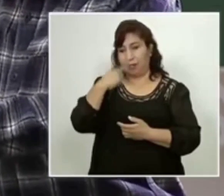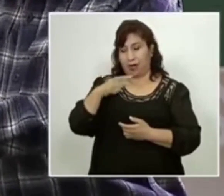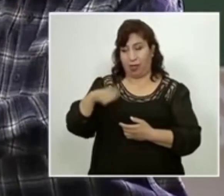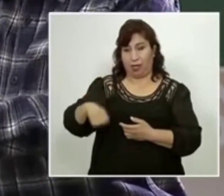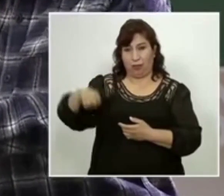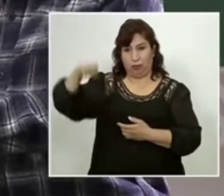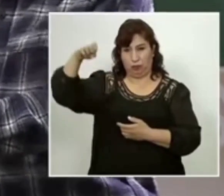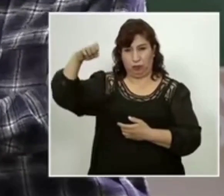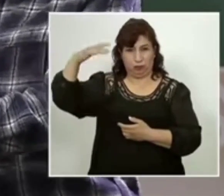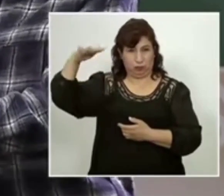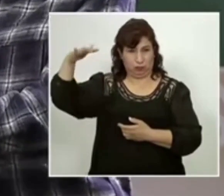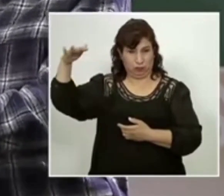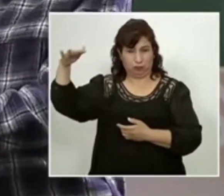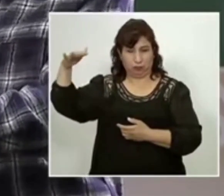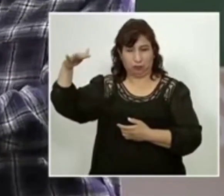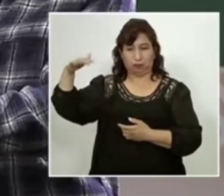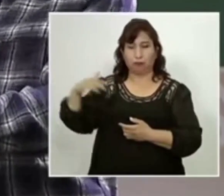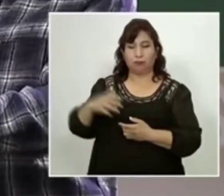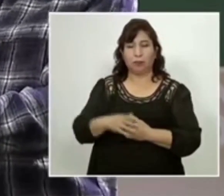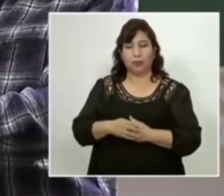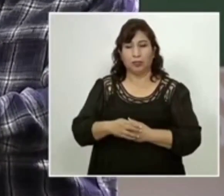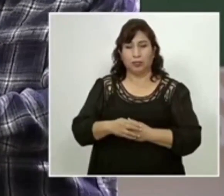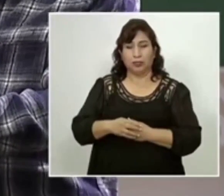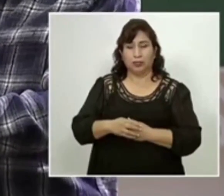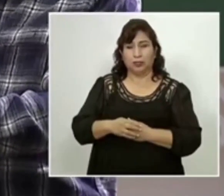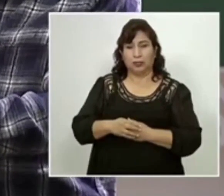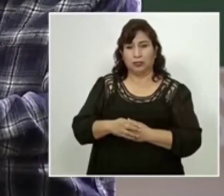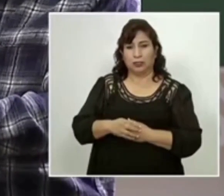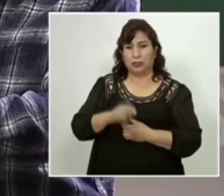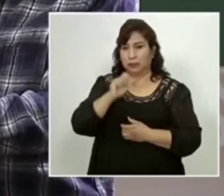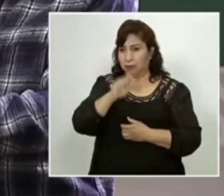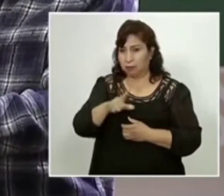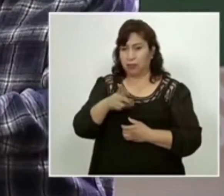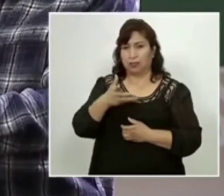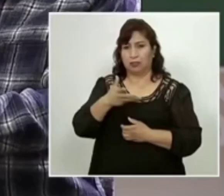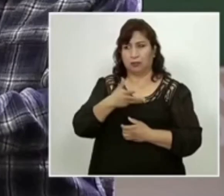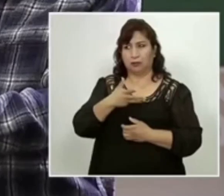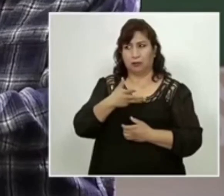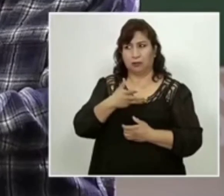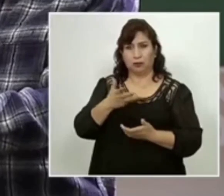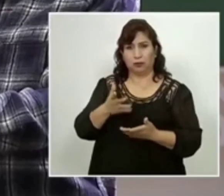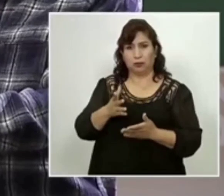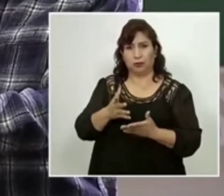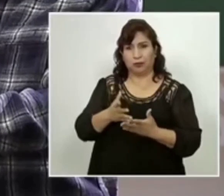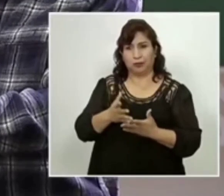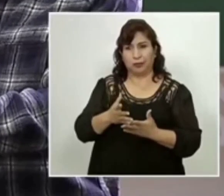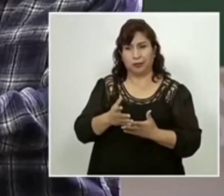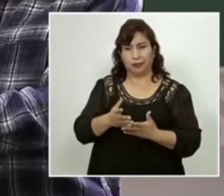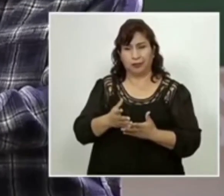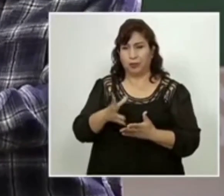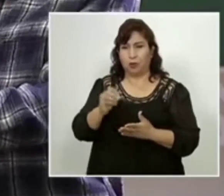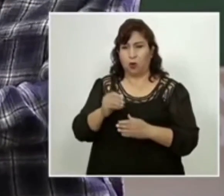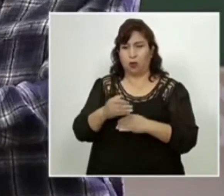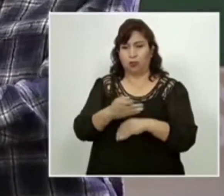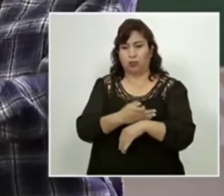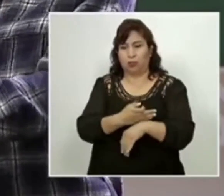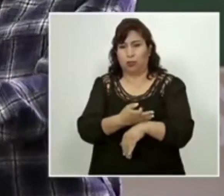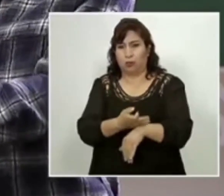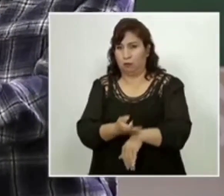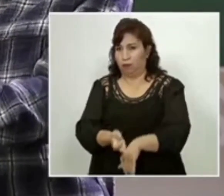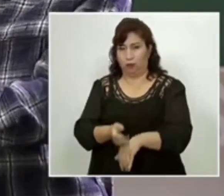adultos mayores va muy bien. Es también cosa de que no se demore el pago